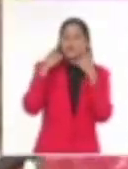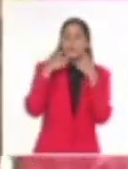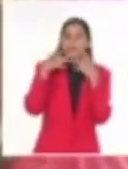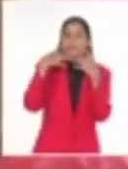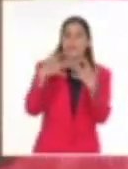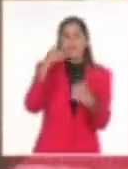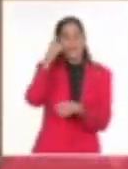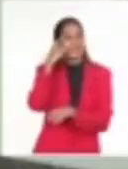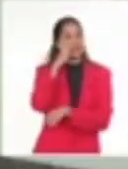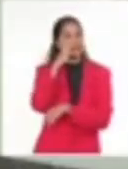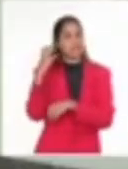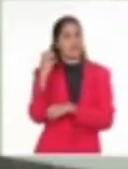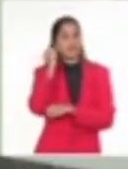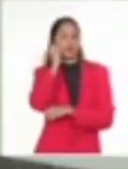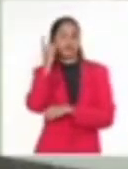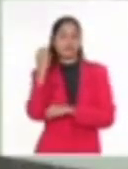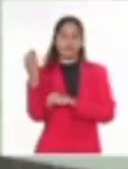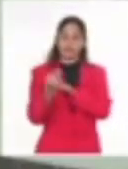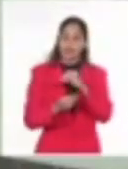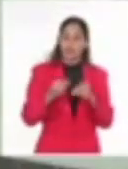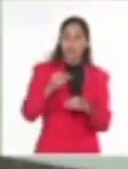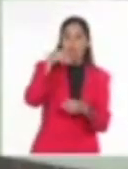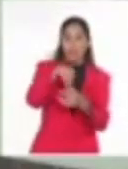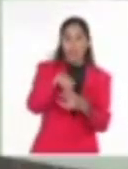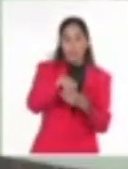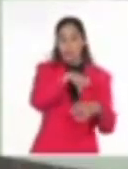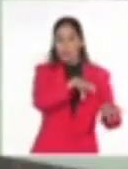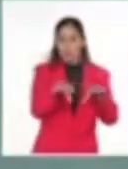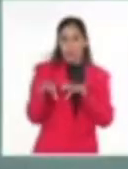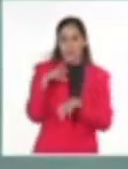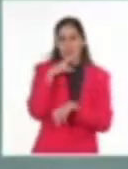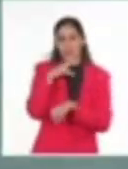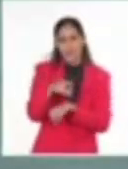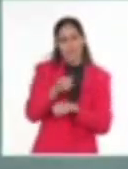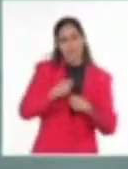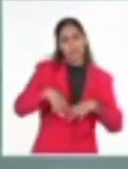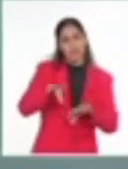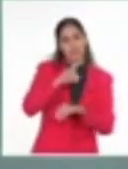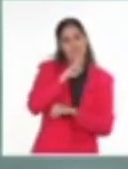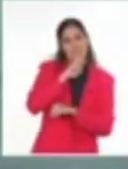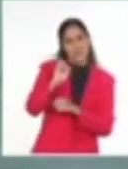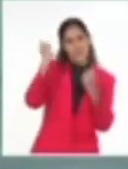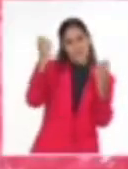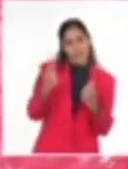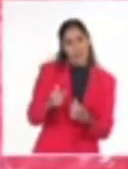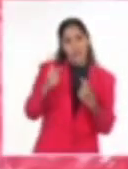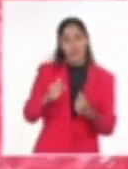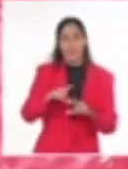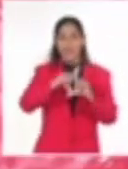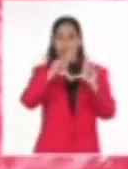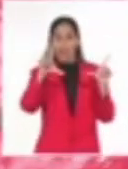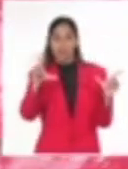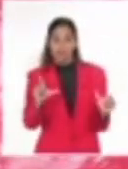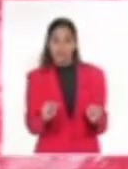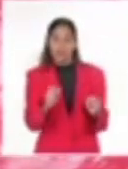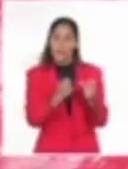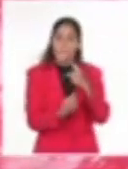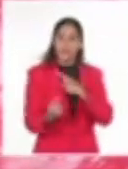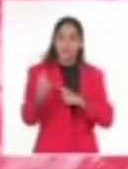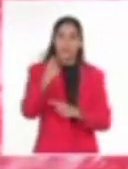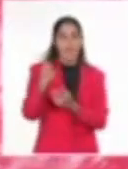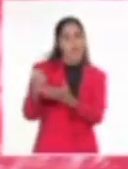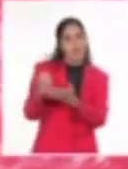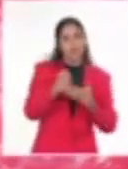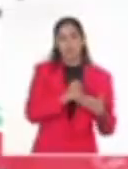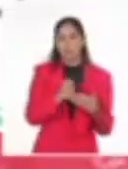e innovador del territorio como respuesta a la difícil situación económica por la que atraviesa el país, donde es fundamental el aporte de